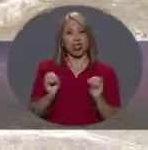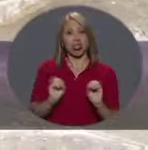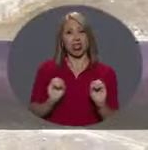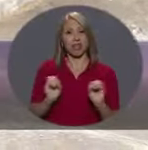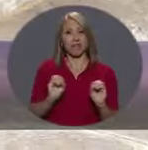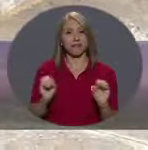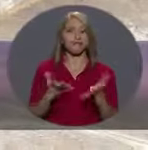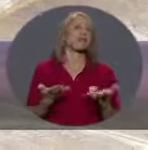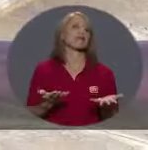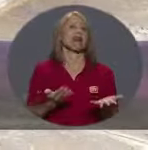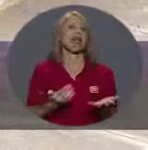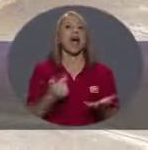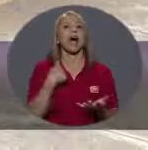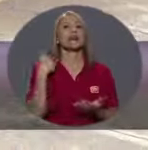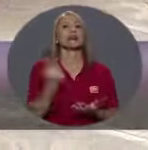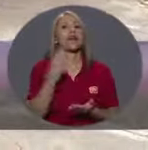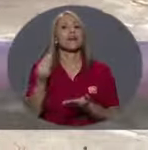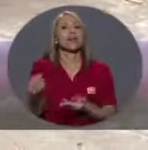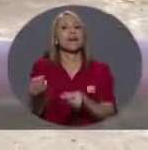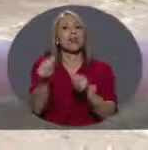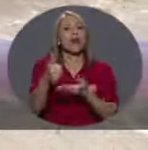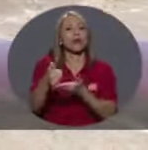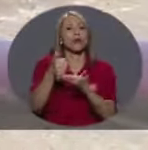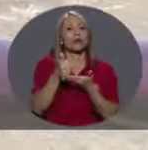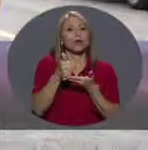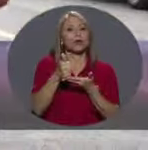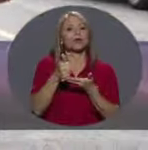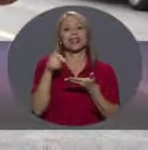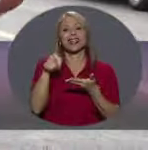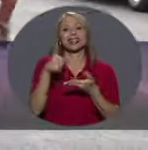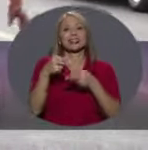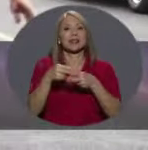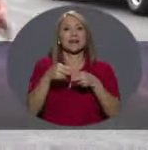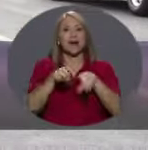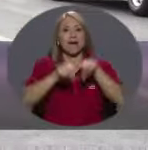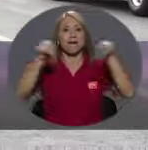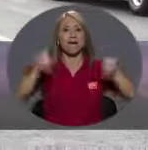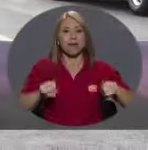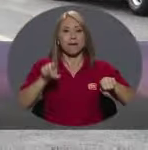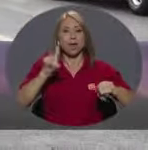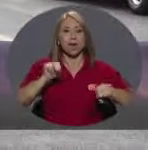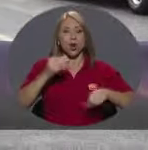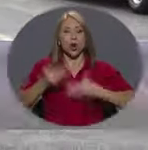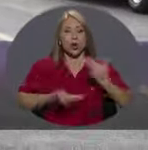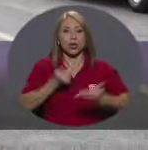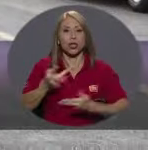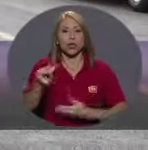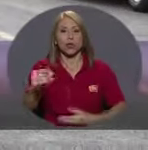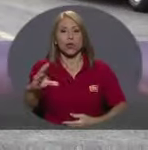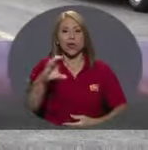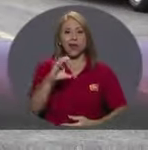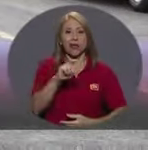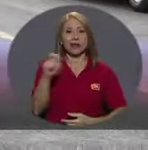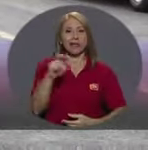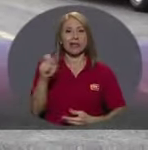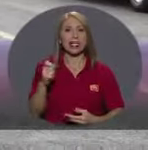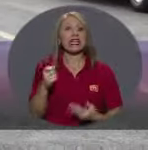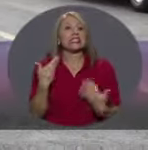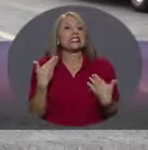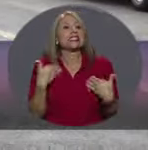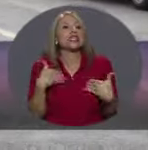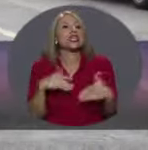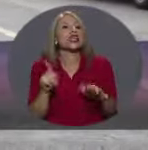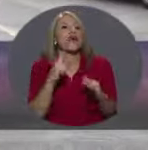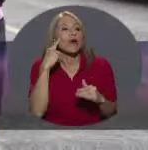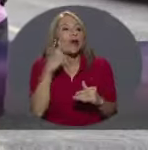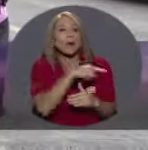las ayudas, a mí me dan solo una ayuda que se llama la del régimen no contributivo. Si no fuera por la gente tan